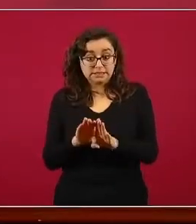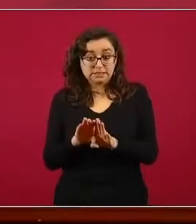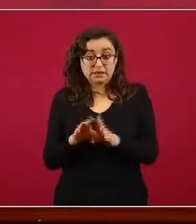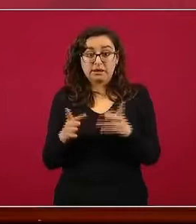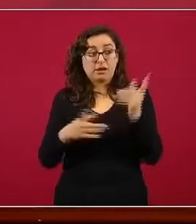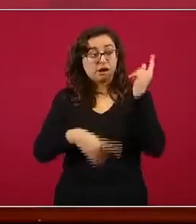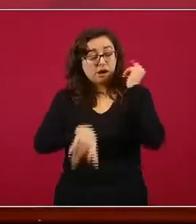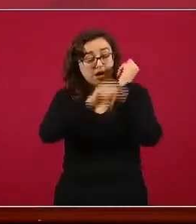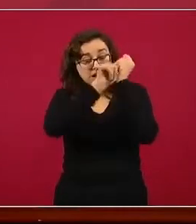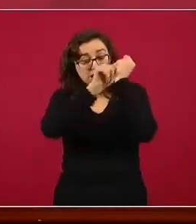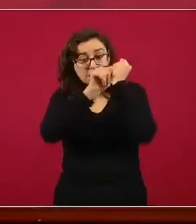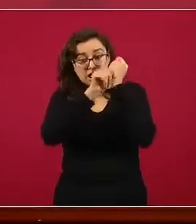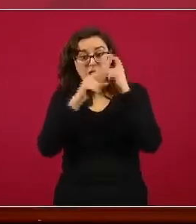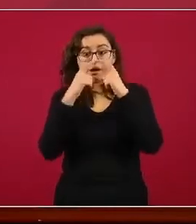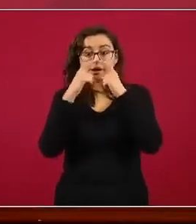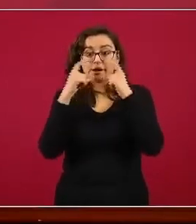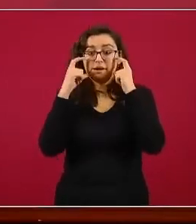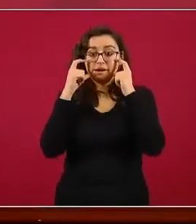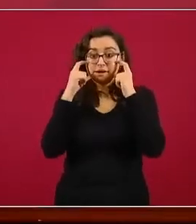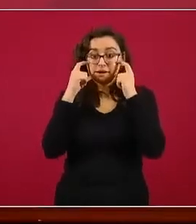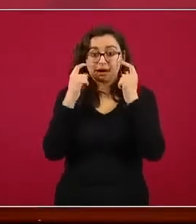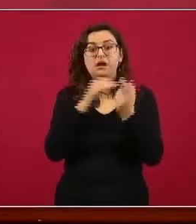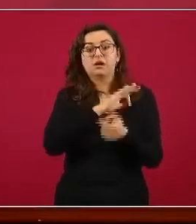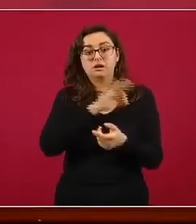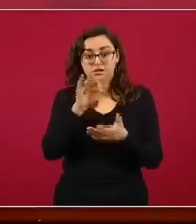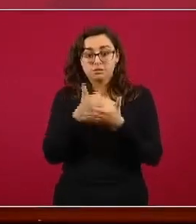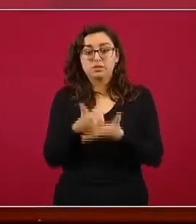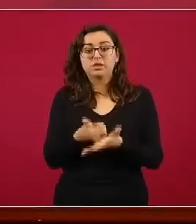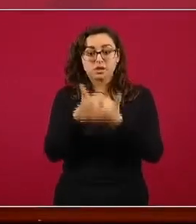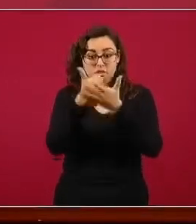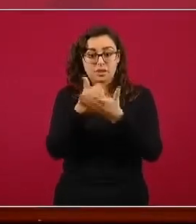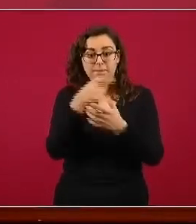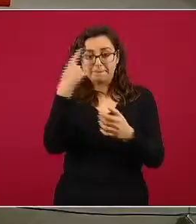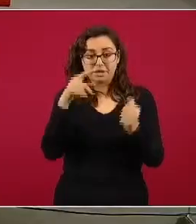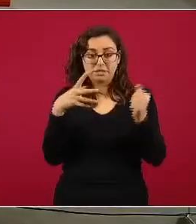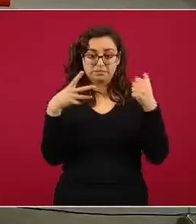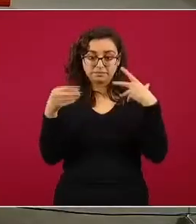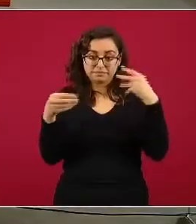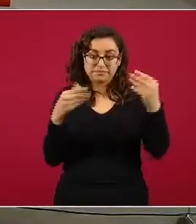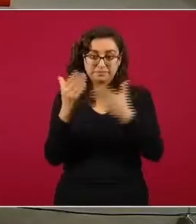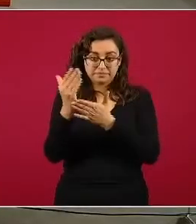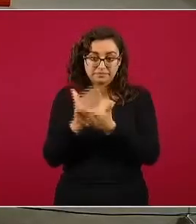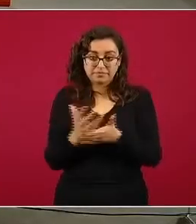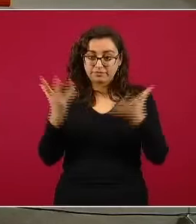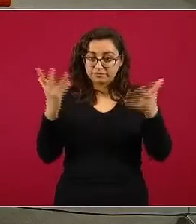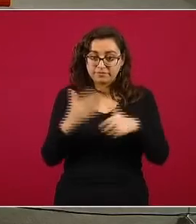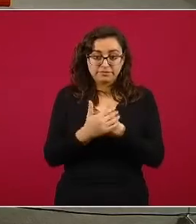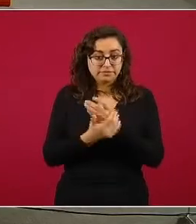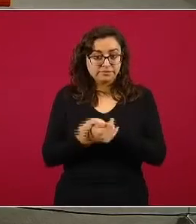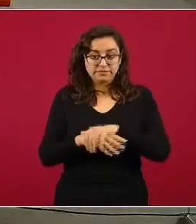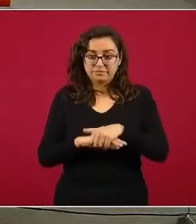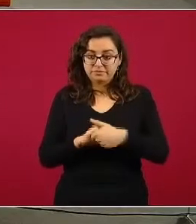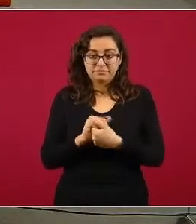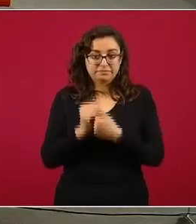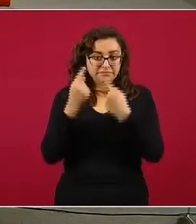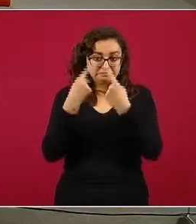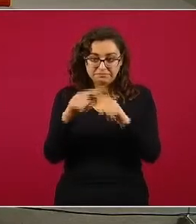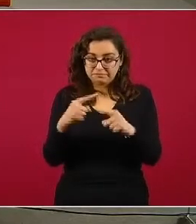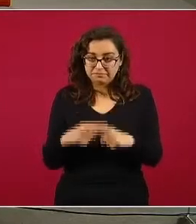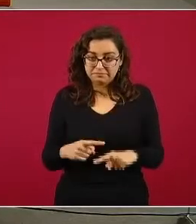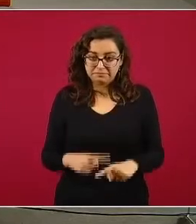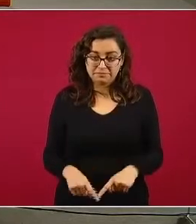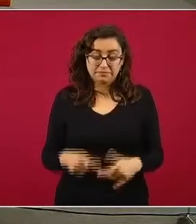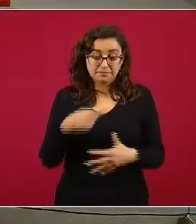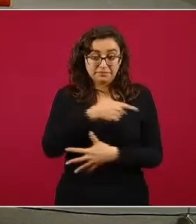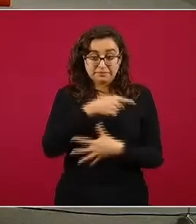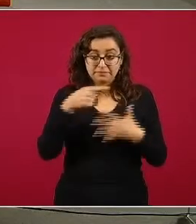el transporte público, tendría una importante contribución a reducir los contagios, el lavado de manos, etcétera. Estos